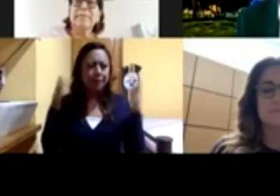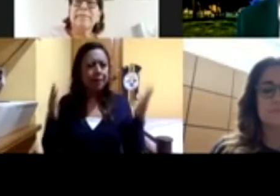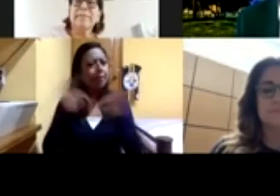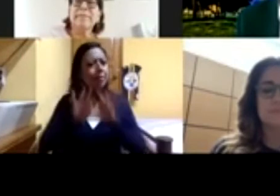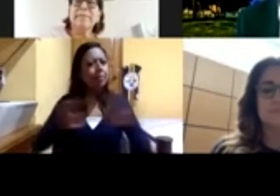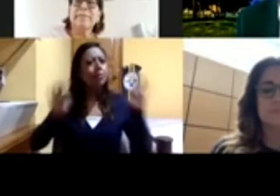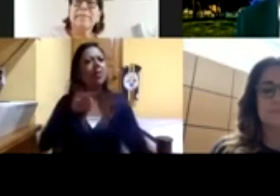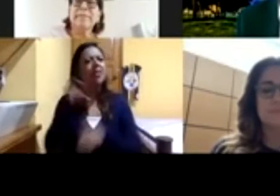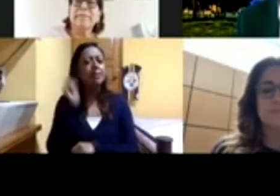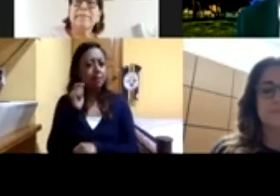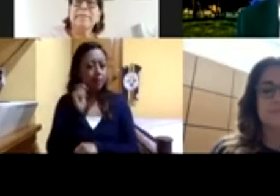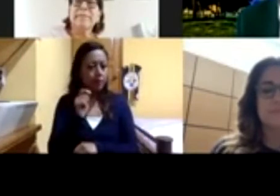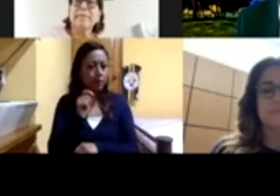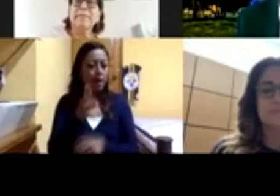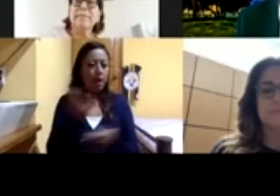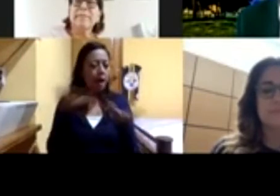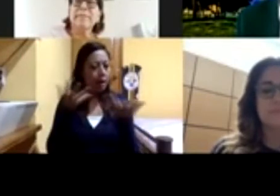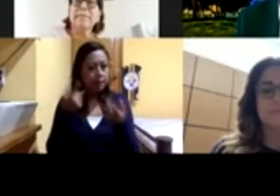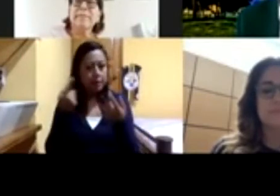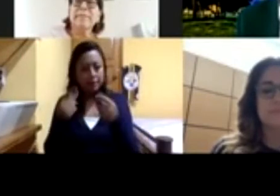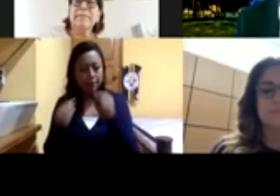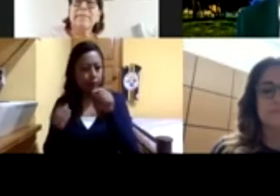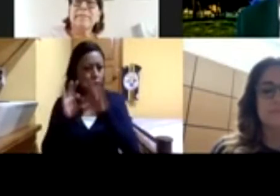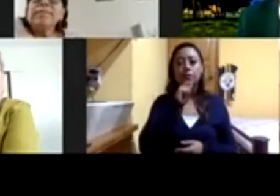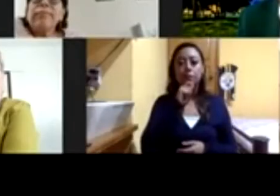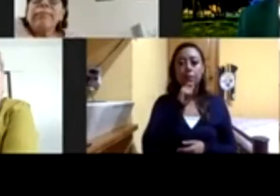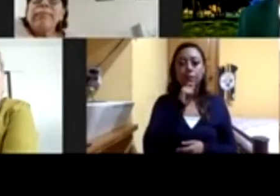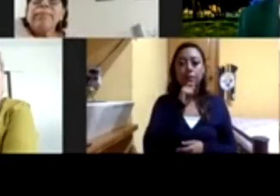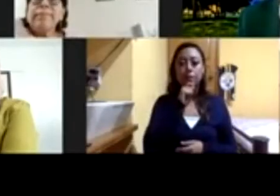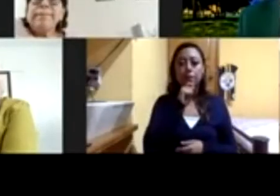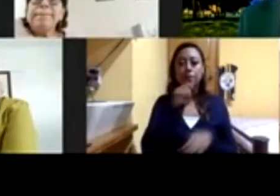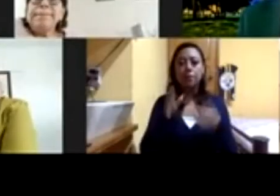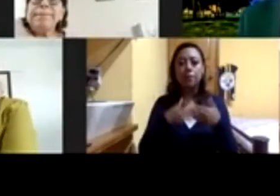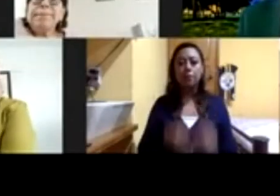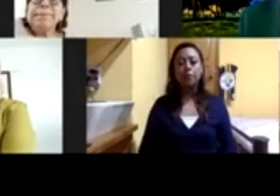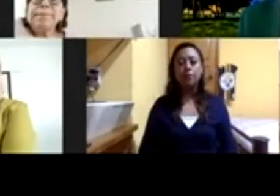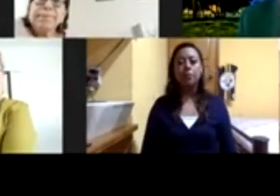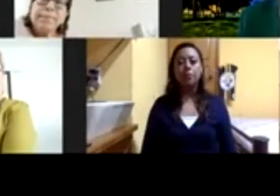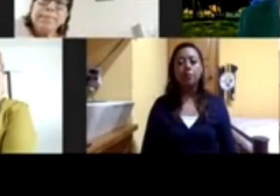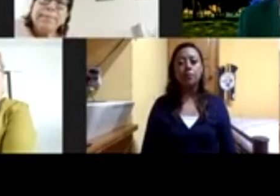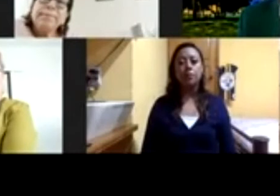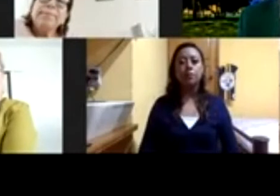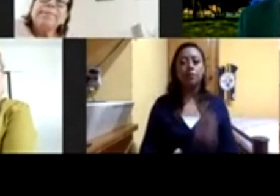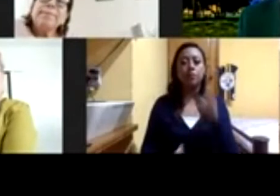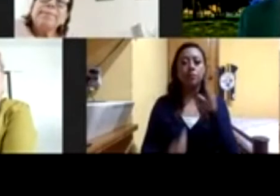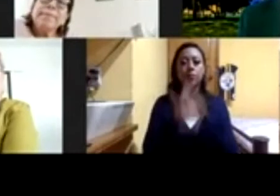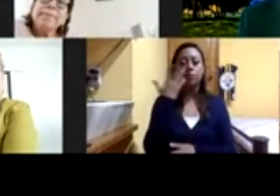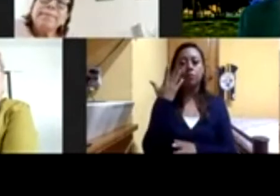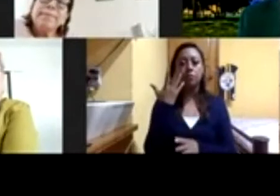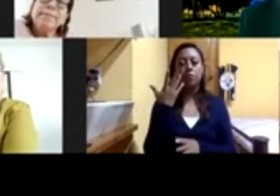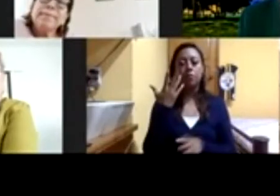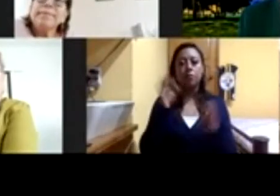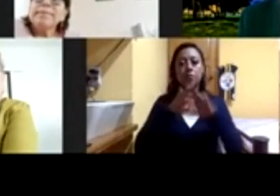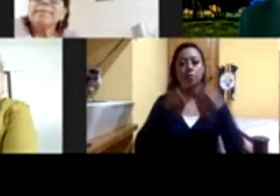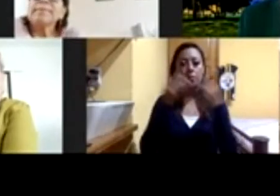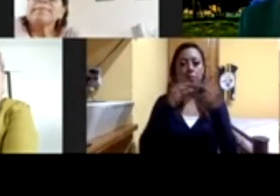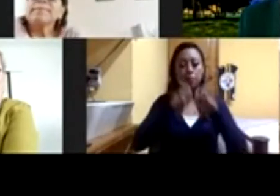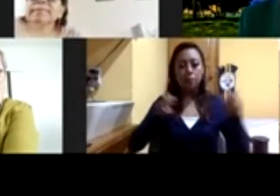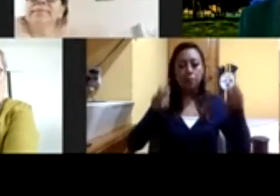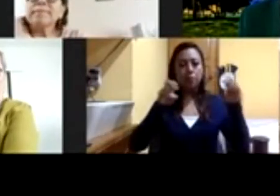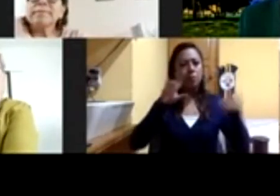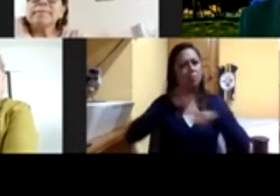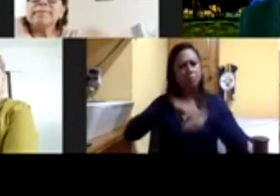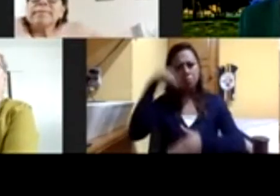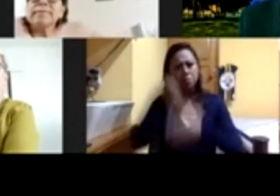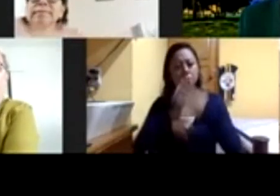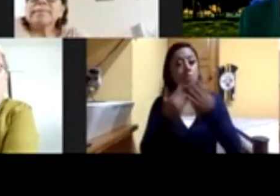transparencia, la participación ciudadana. El nuevo esquema parlamentario va más allá y ahora el pueblo conocerá cómo